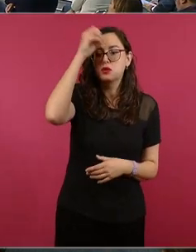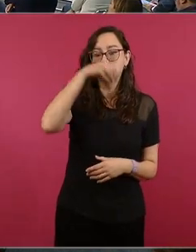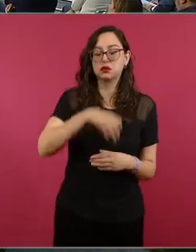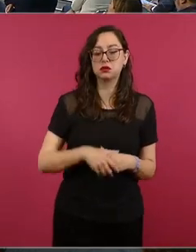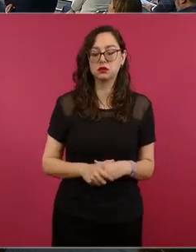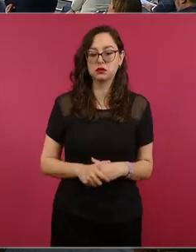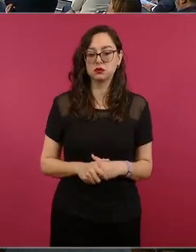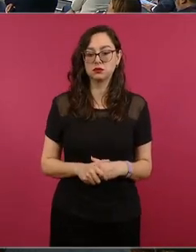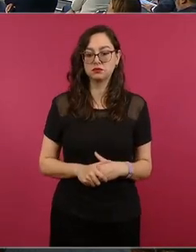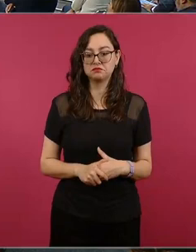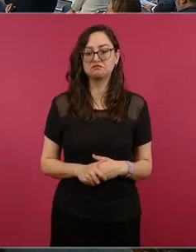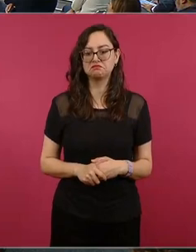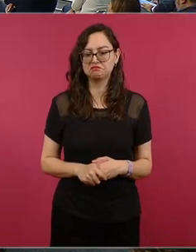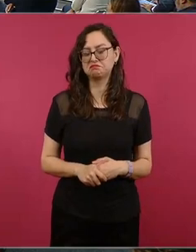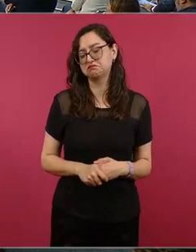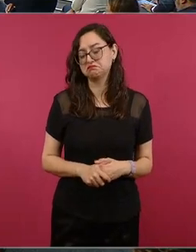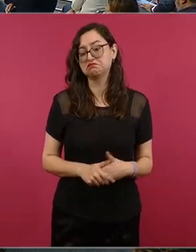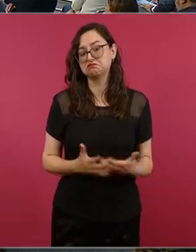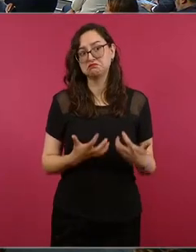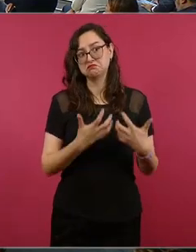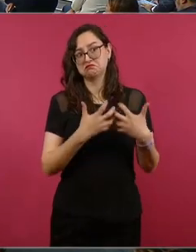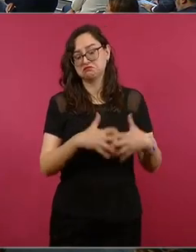refinería está